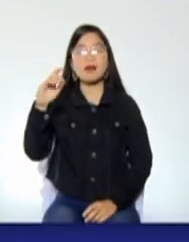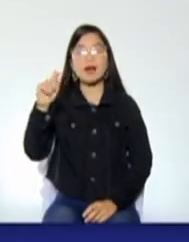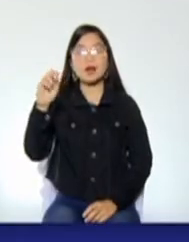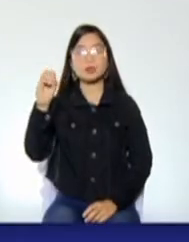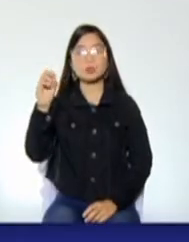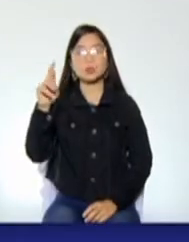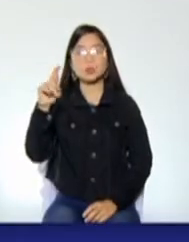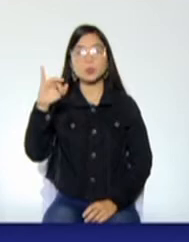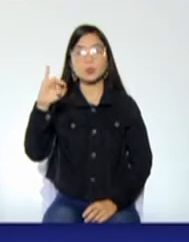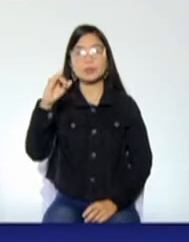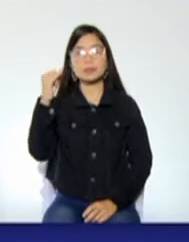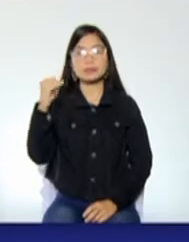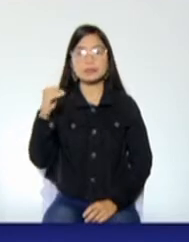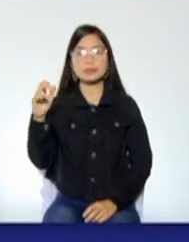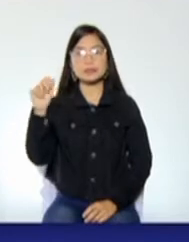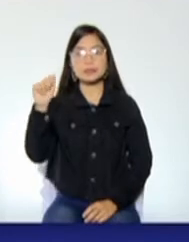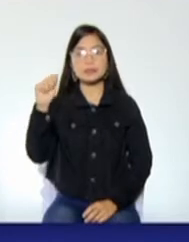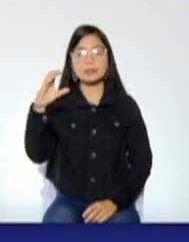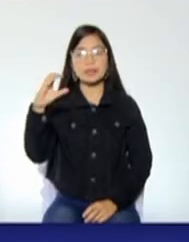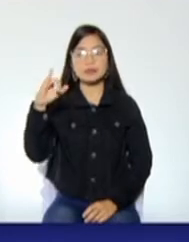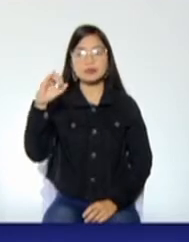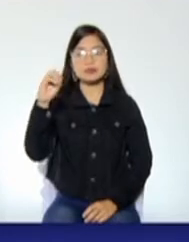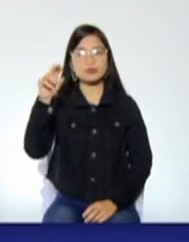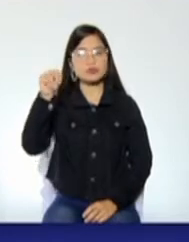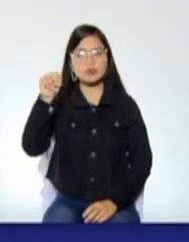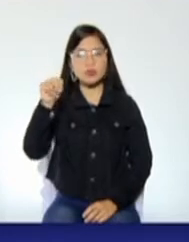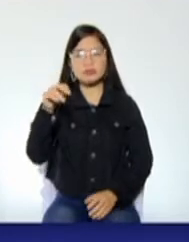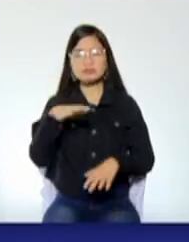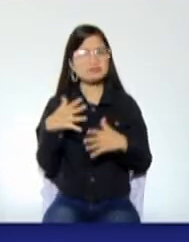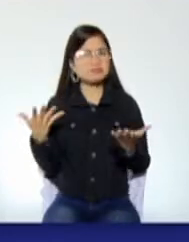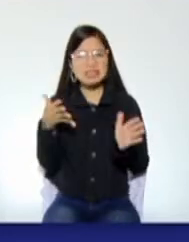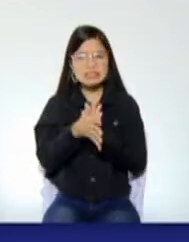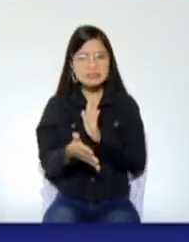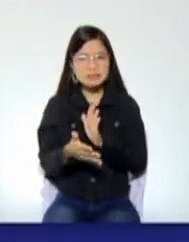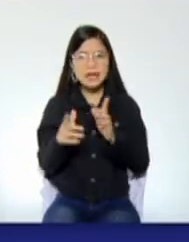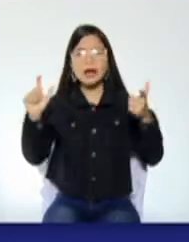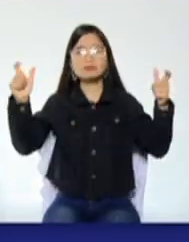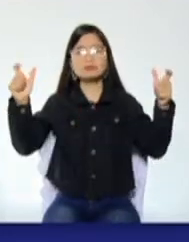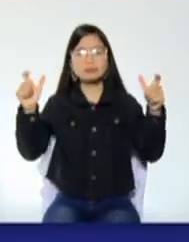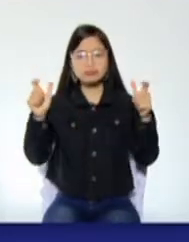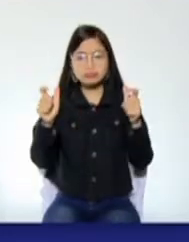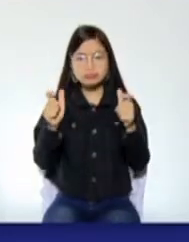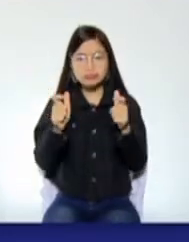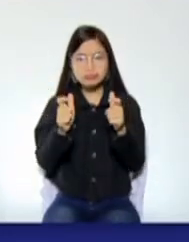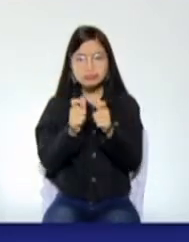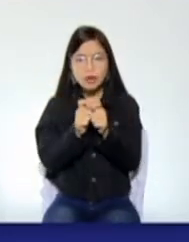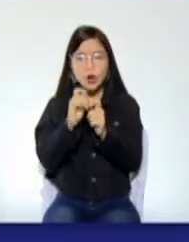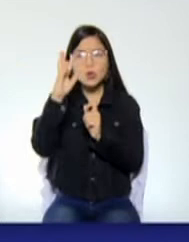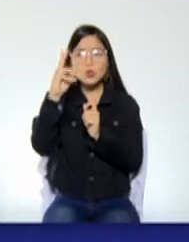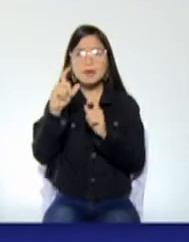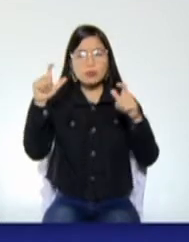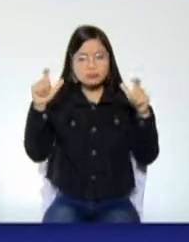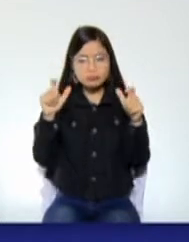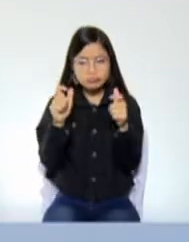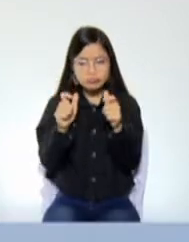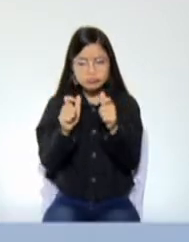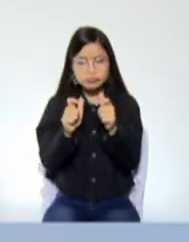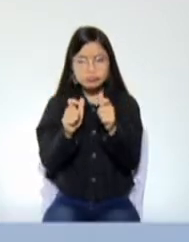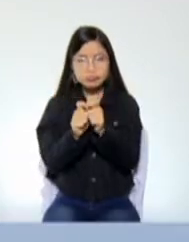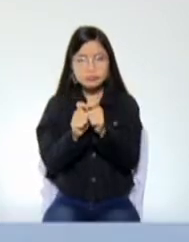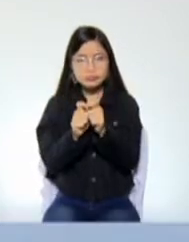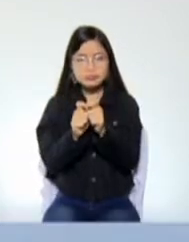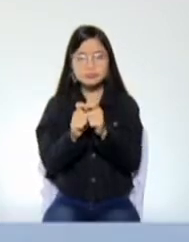que simplificar o llevar a términos mucho más pequeños cualquier expresión algebraica. Recordando que una